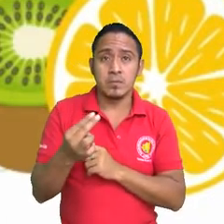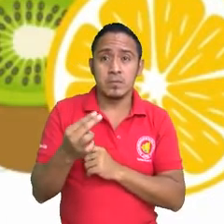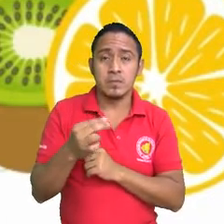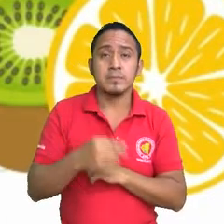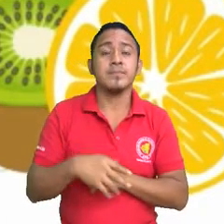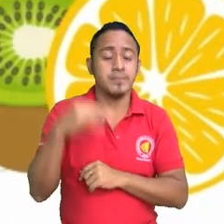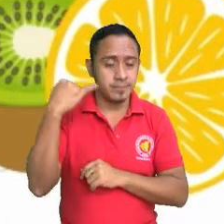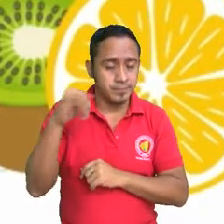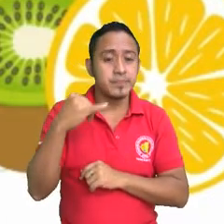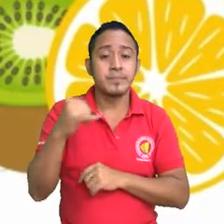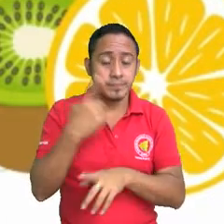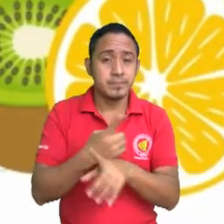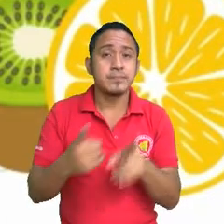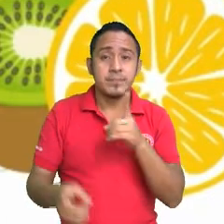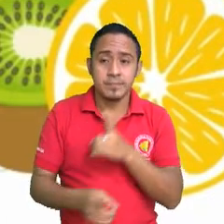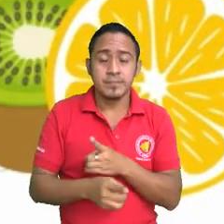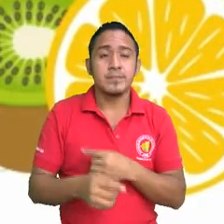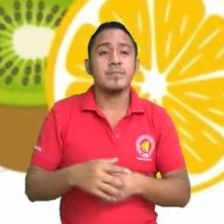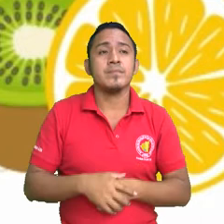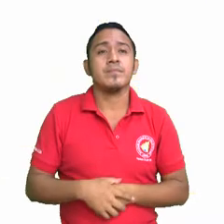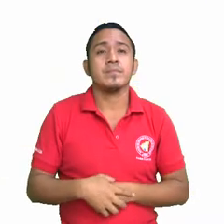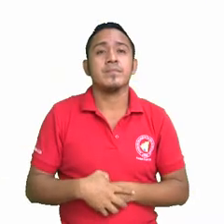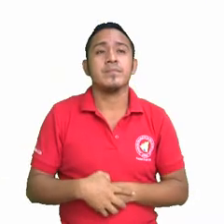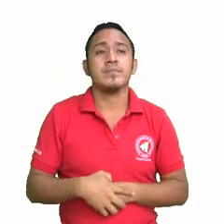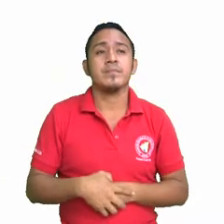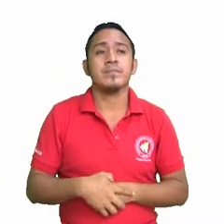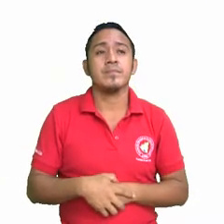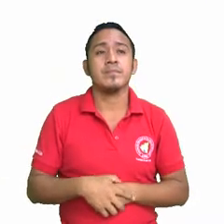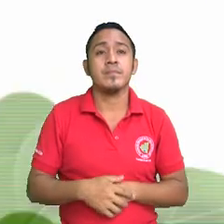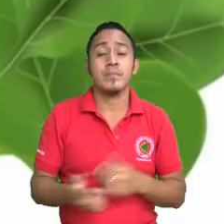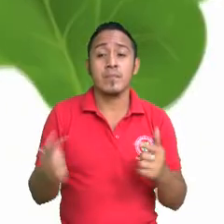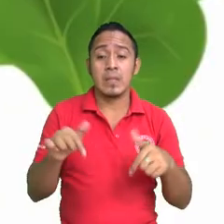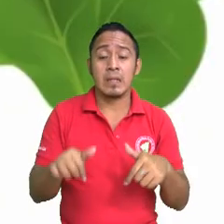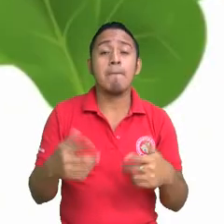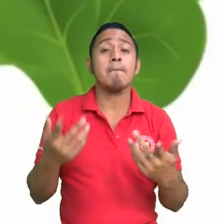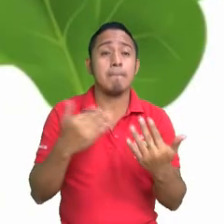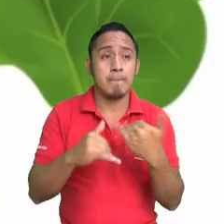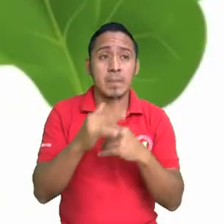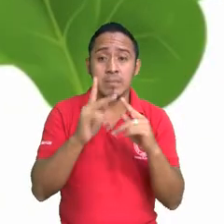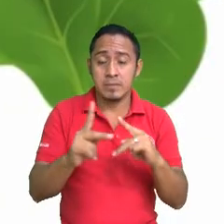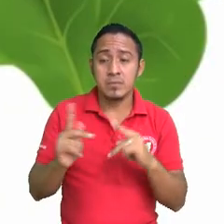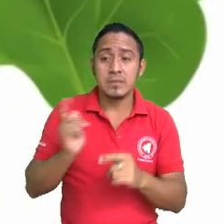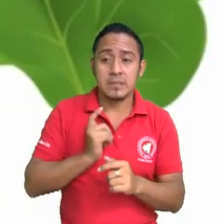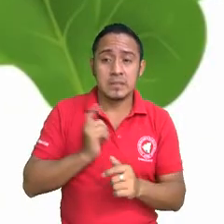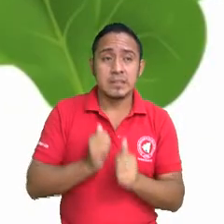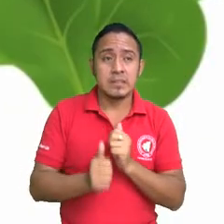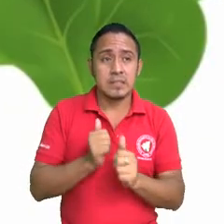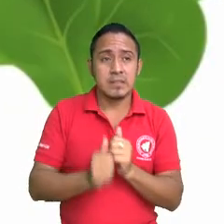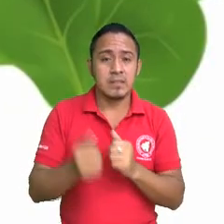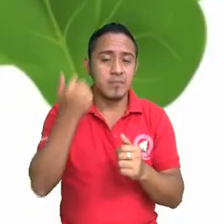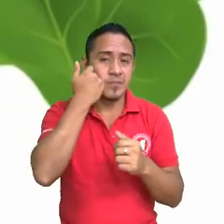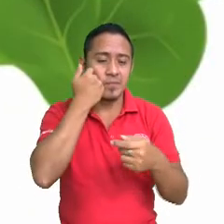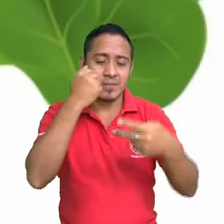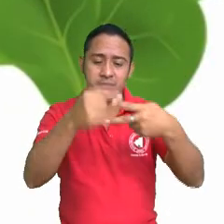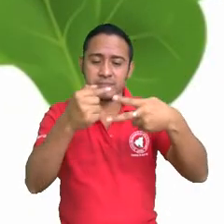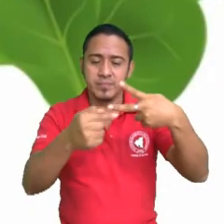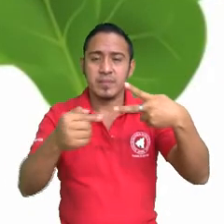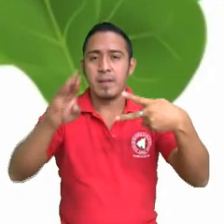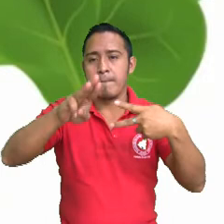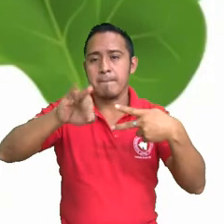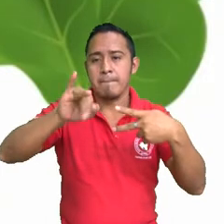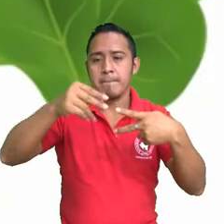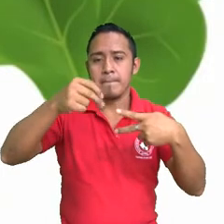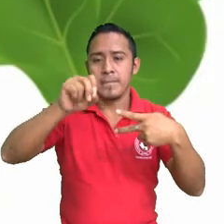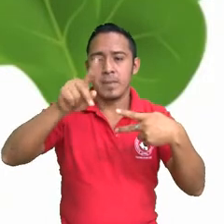protectores. Todos lo deberíamos de usar, todos, todos. Ahora continuamos, una persona que tiene hipermetropía o tiene